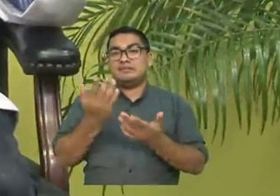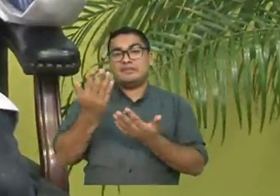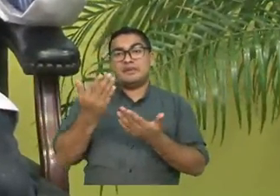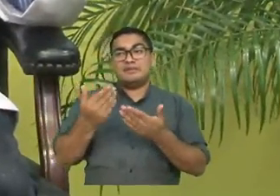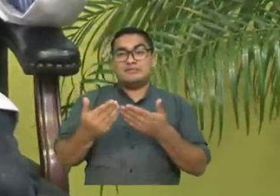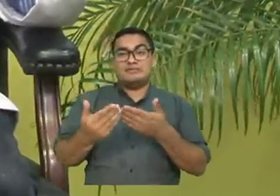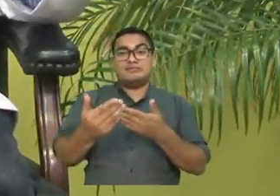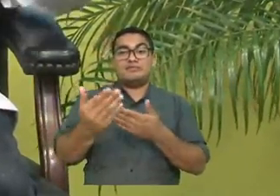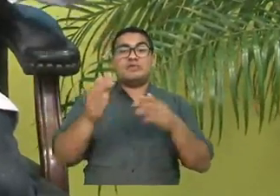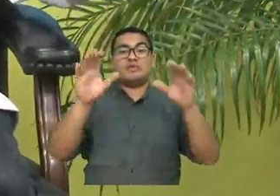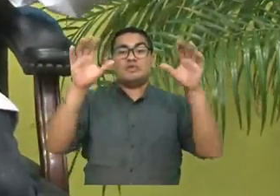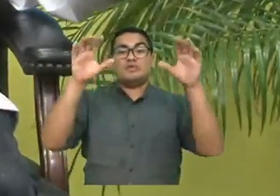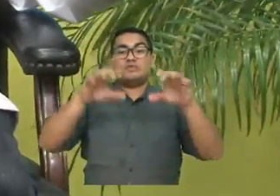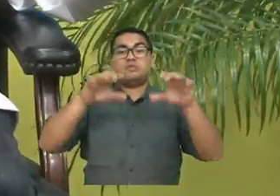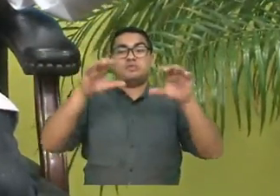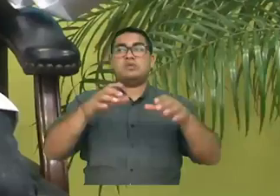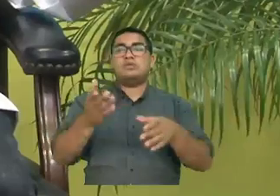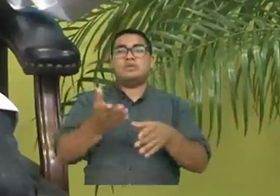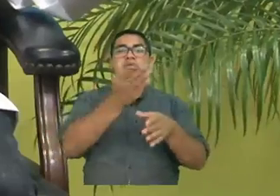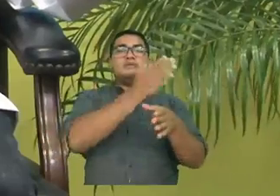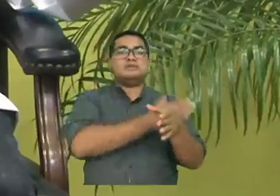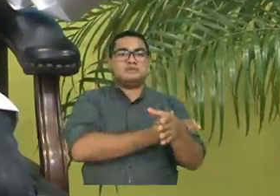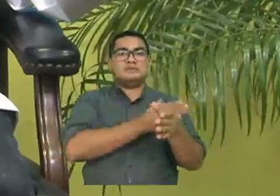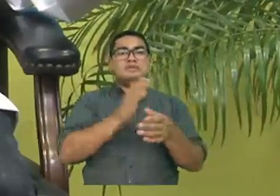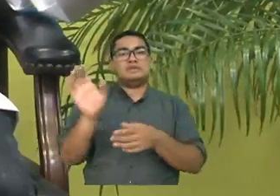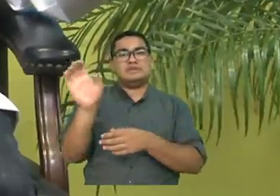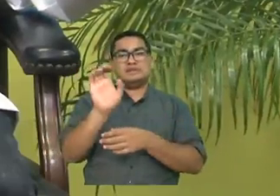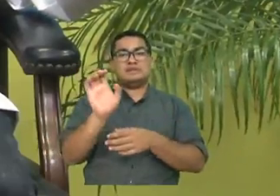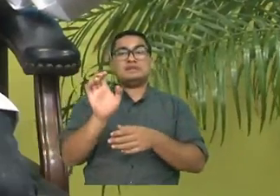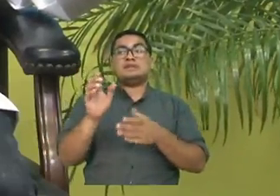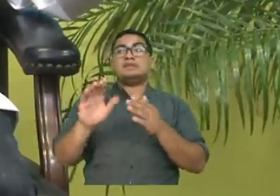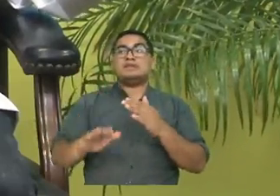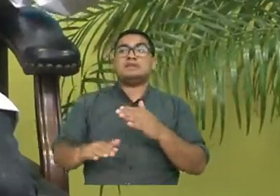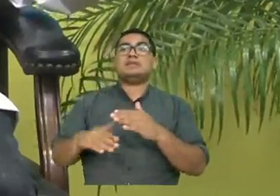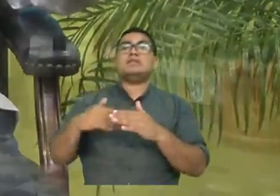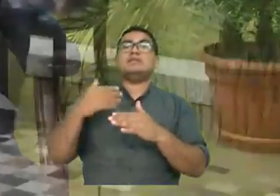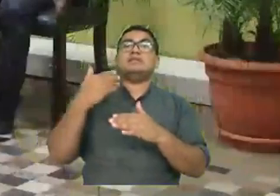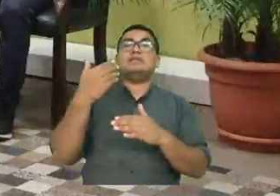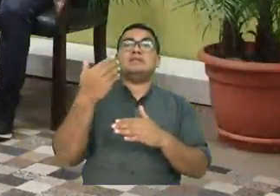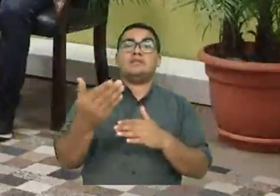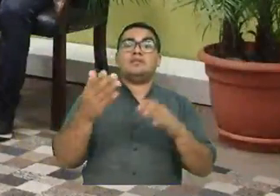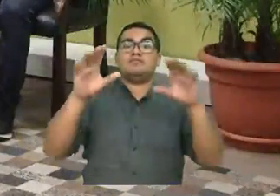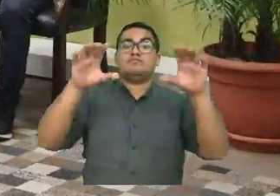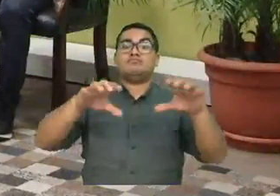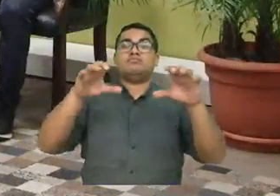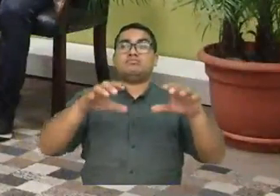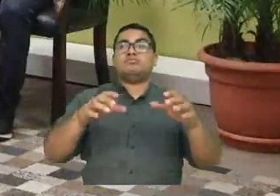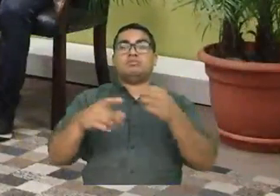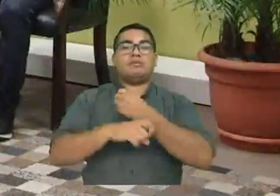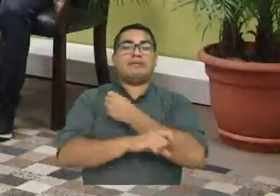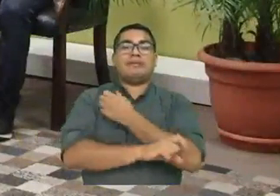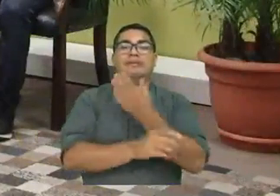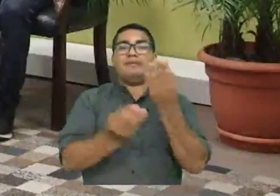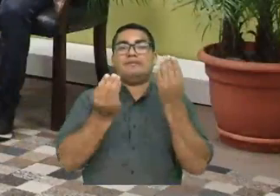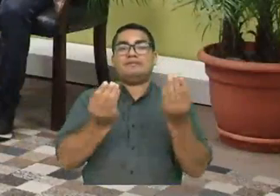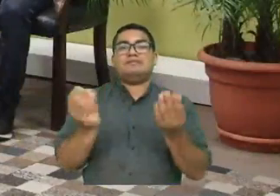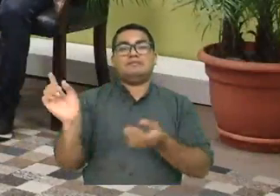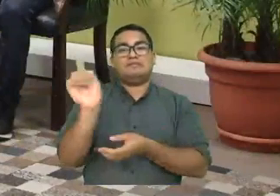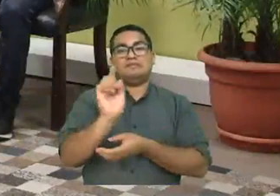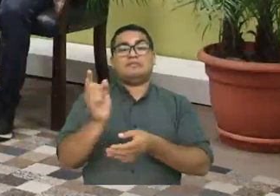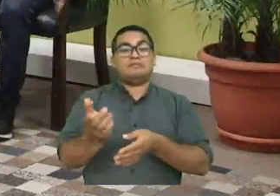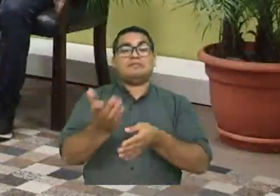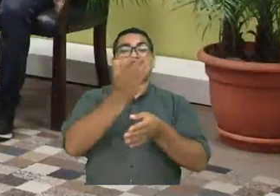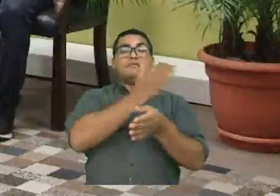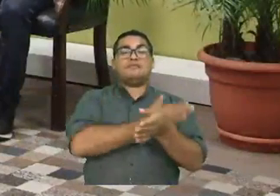estadio lluvioso, ya lo hicimos antes que comience la lluvia. No vamos a esperar que comience la lluvia y está en el raterío ahí. No, ya